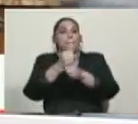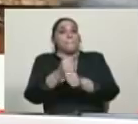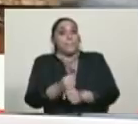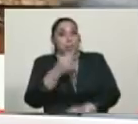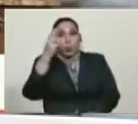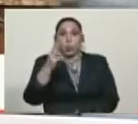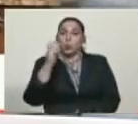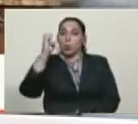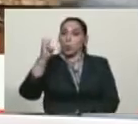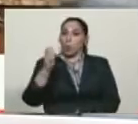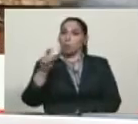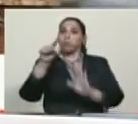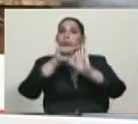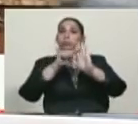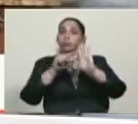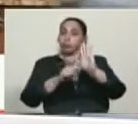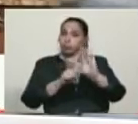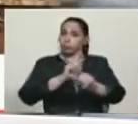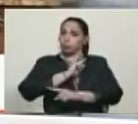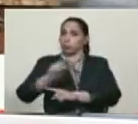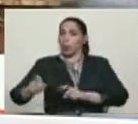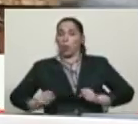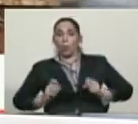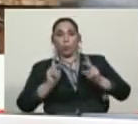europea cumpla en esta oportunidad